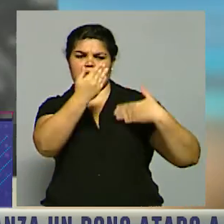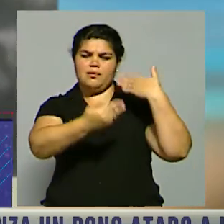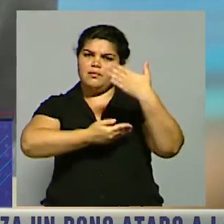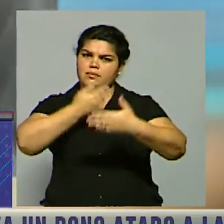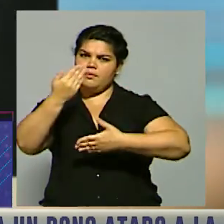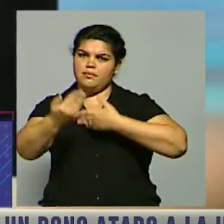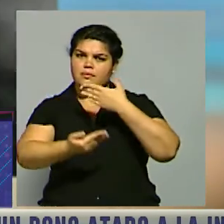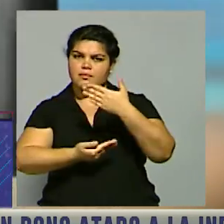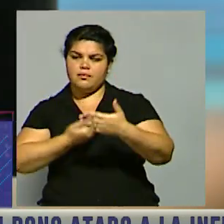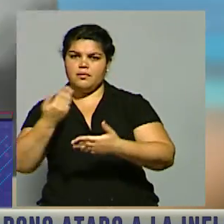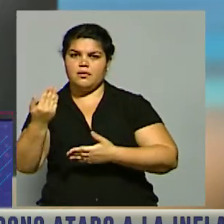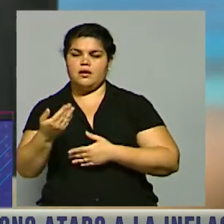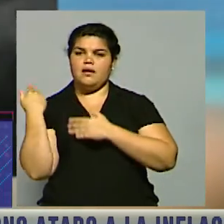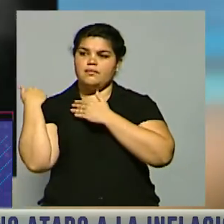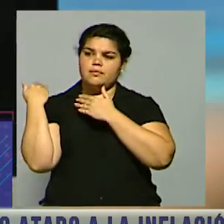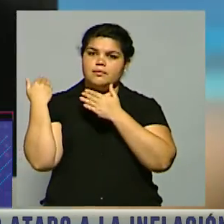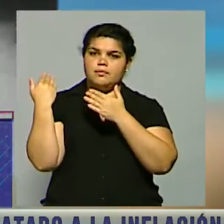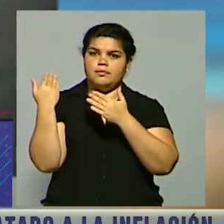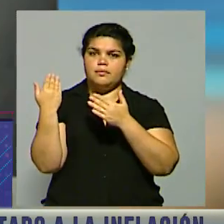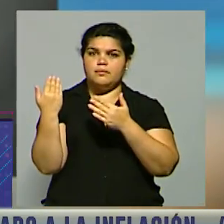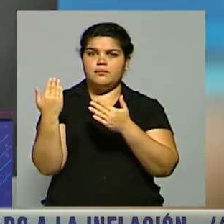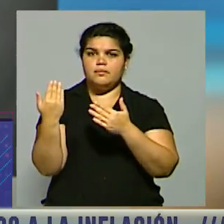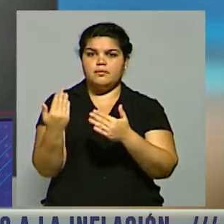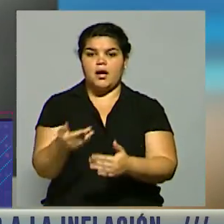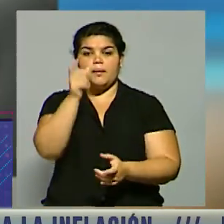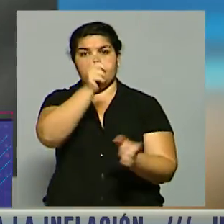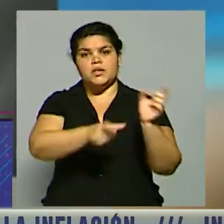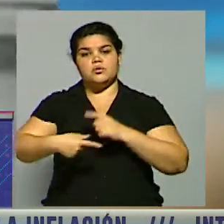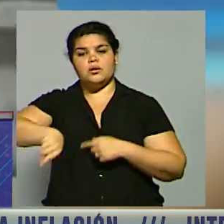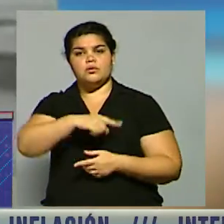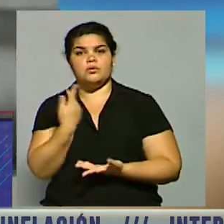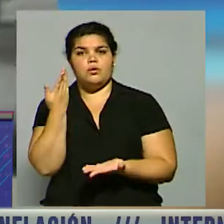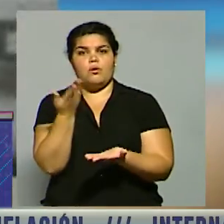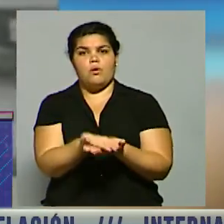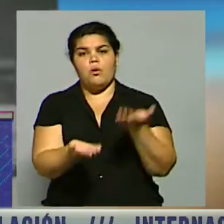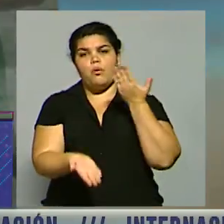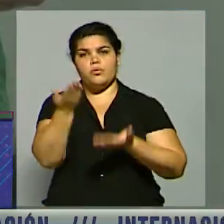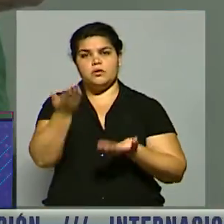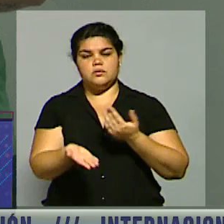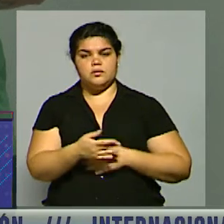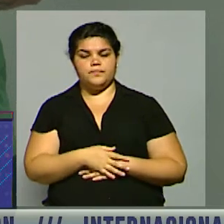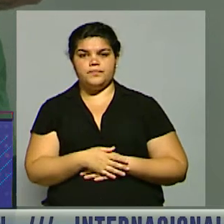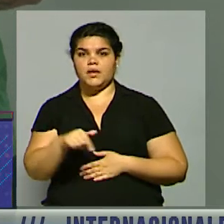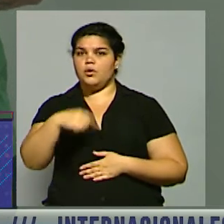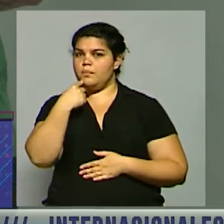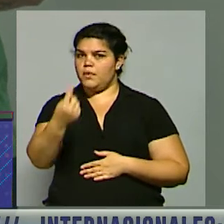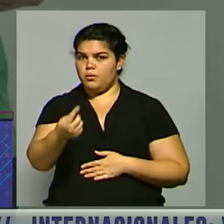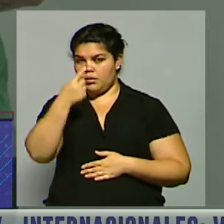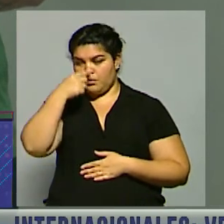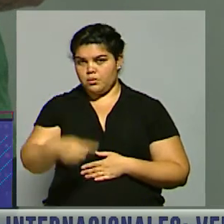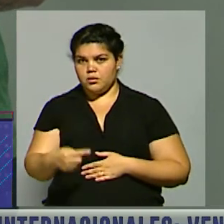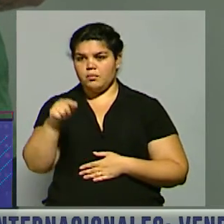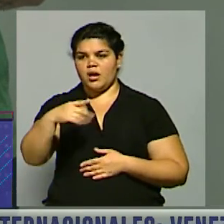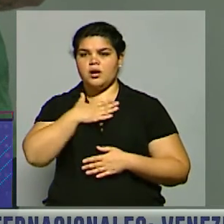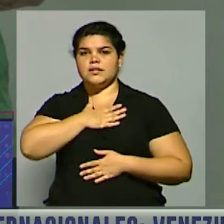venimos transitando las personas que pedimos justicia, ¿no? Ángela, una última pregunta. ¿Cuál fue tu sensación